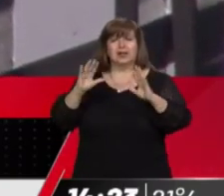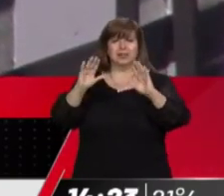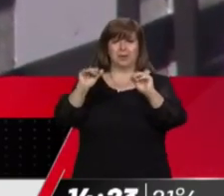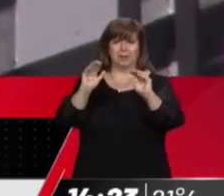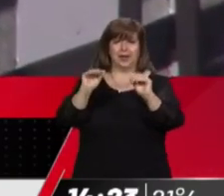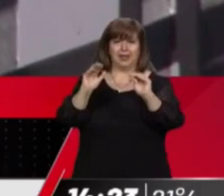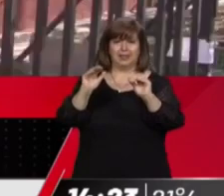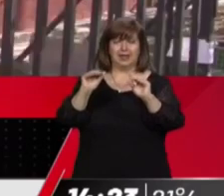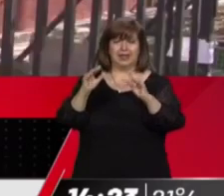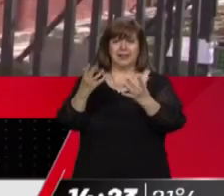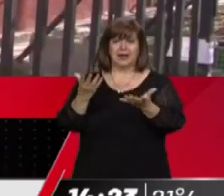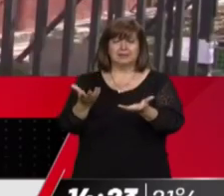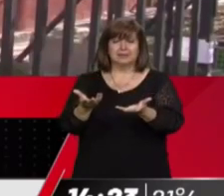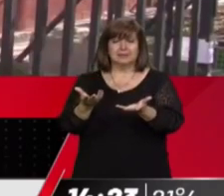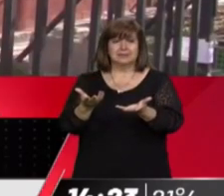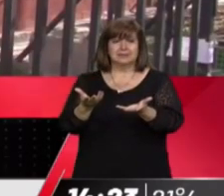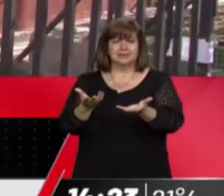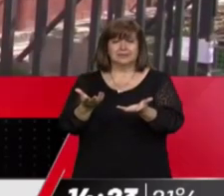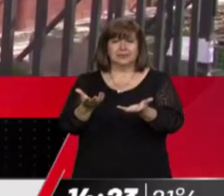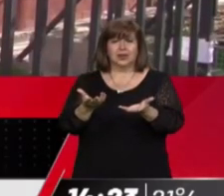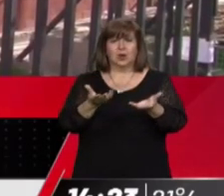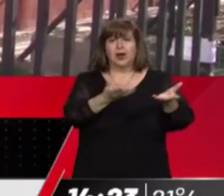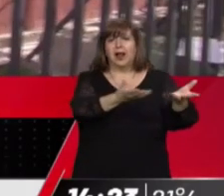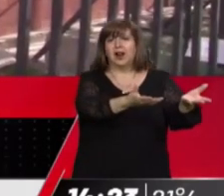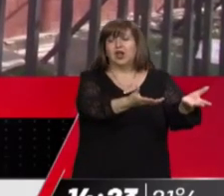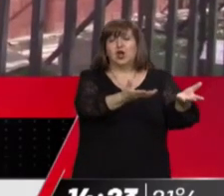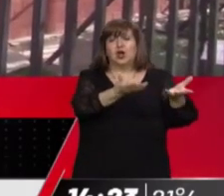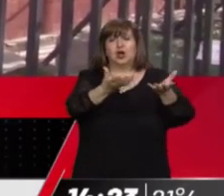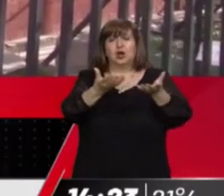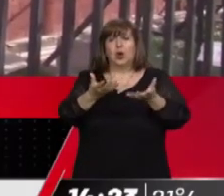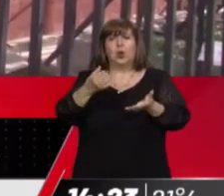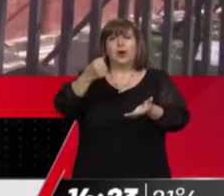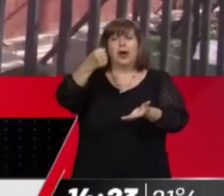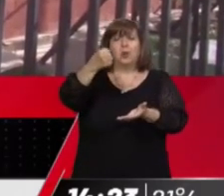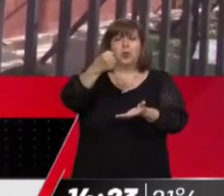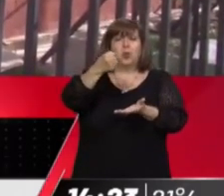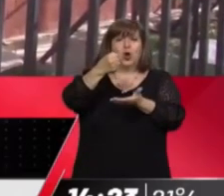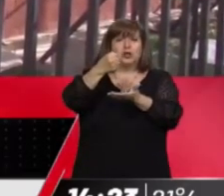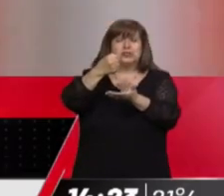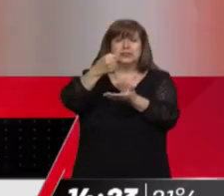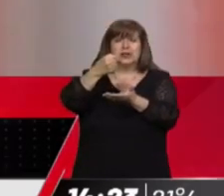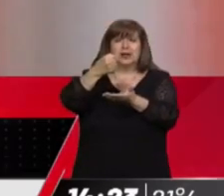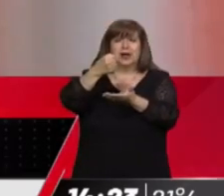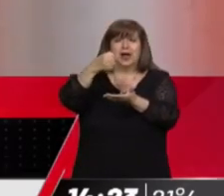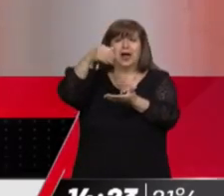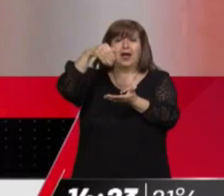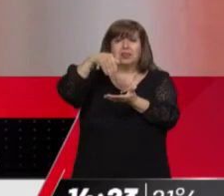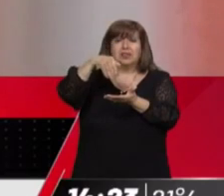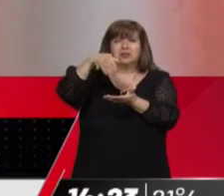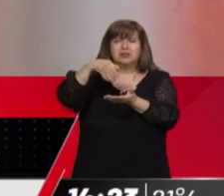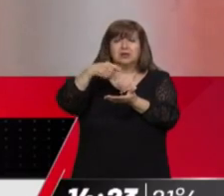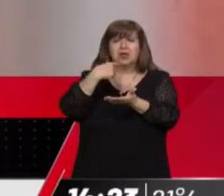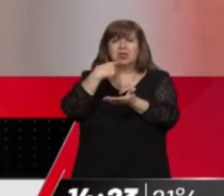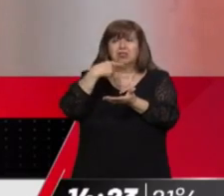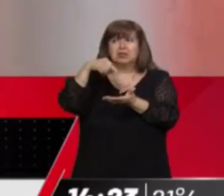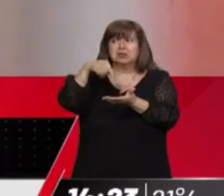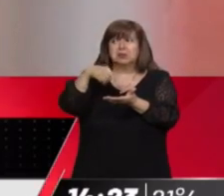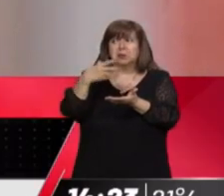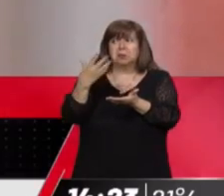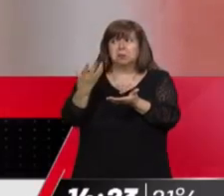despedida simbólica con esto que les han entregado, una bolsa que en el interior tiene restos que,